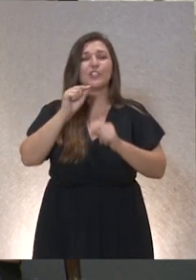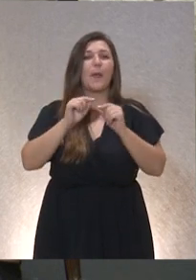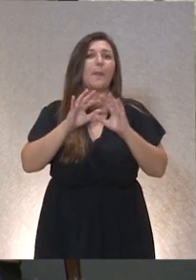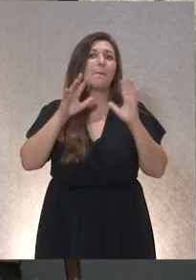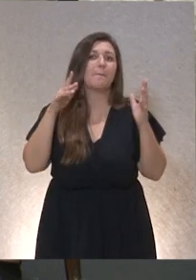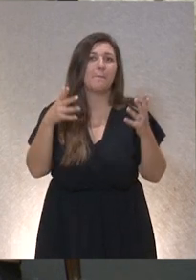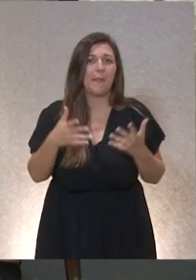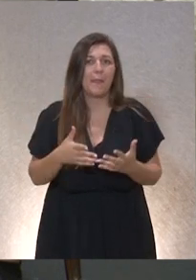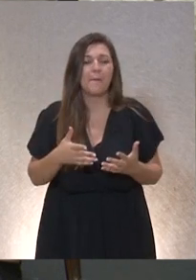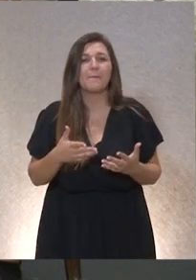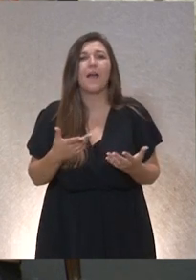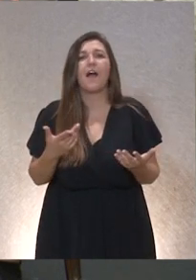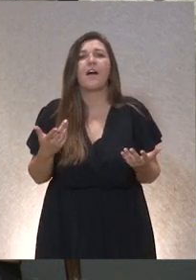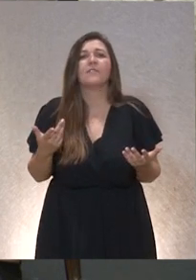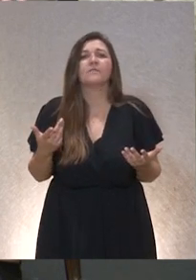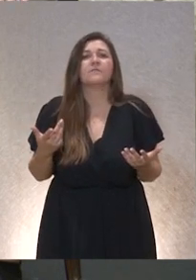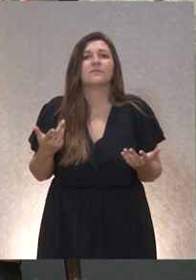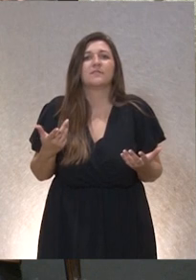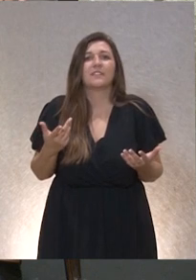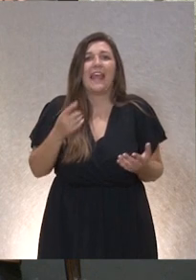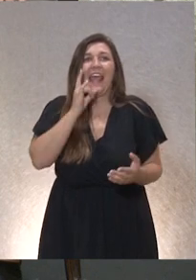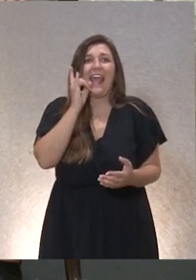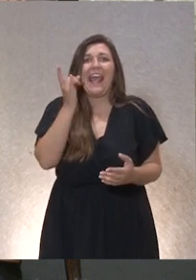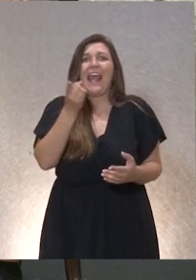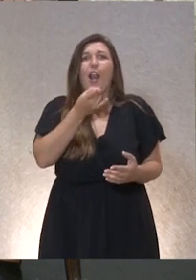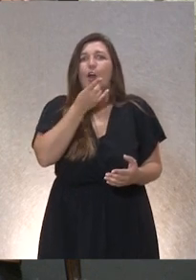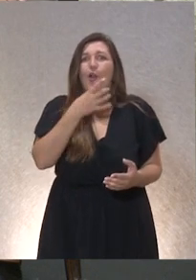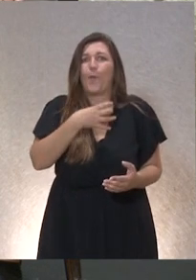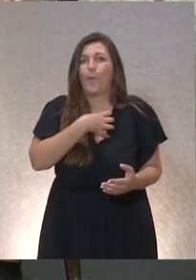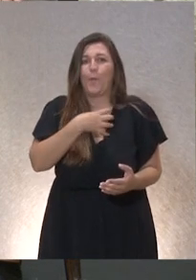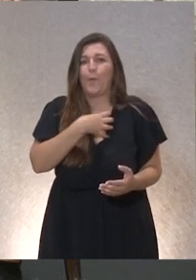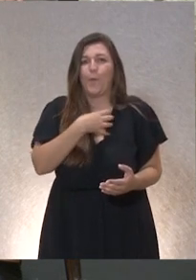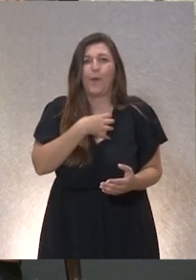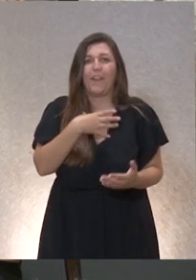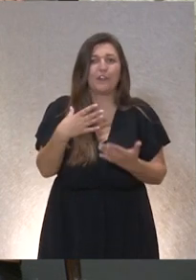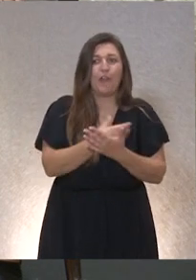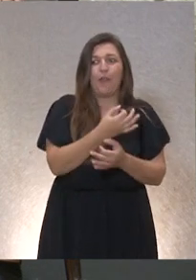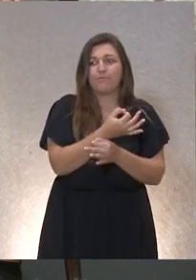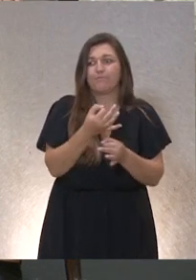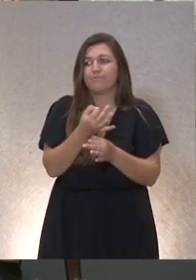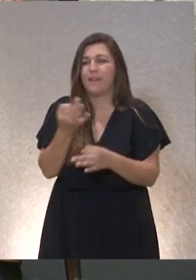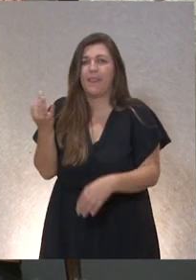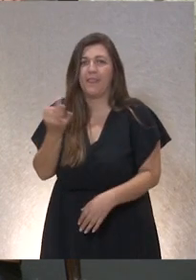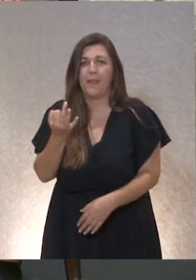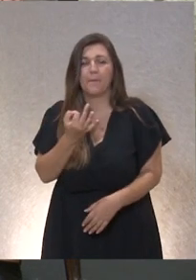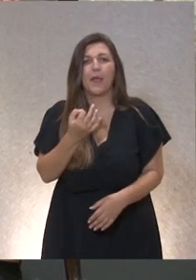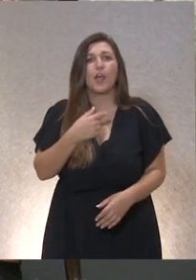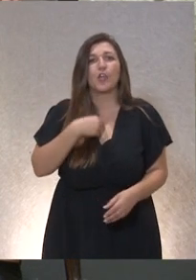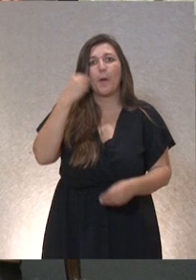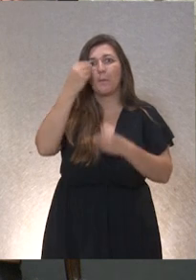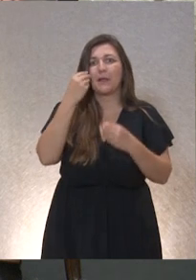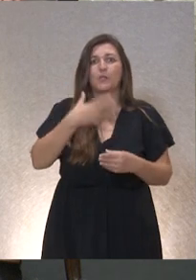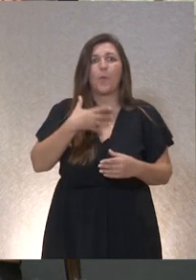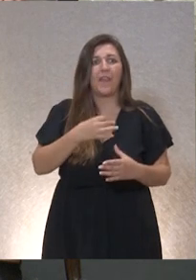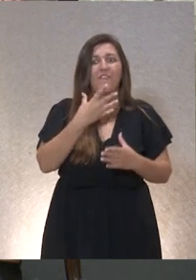no no había cabida para para errores tenía siempre la la idea de que podía fallar y